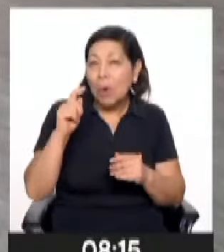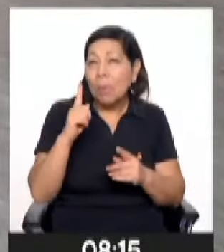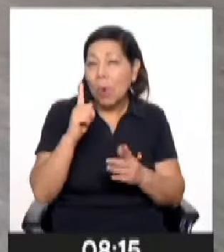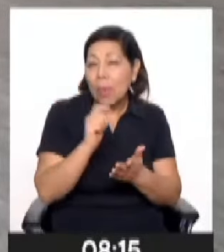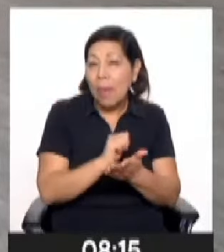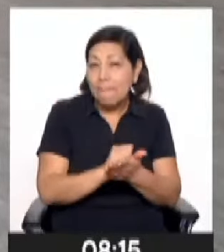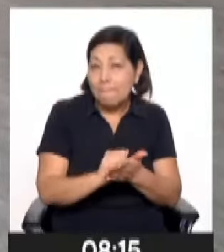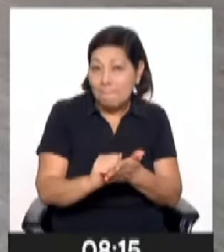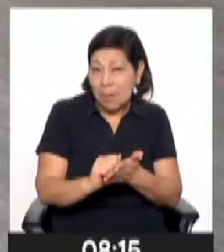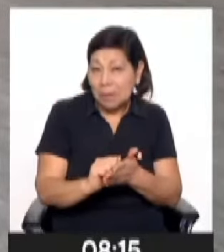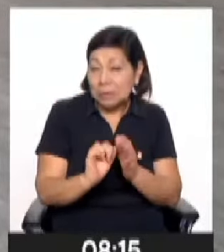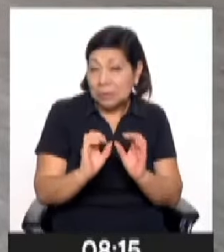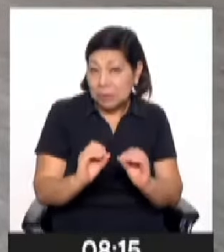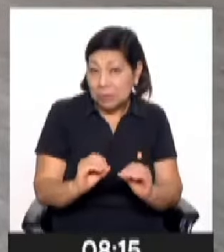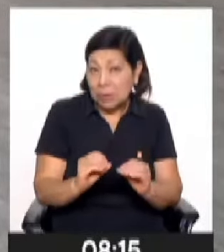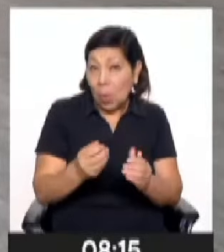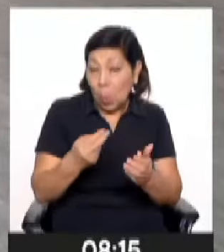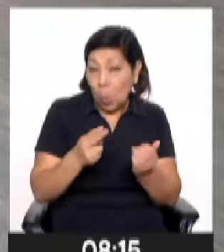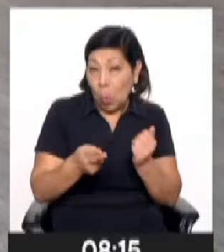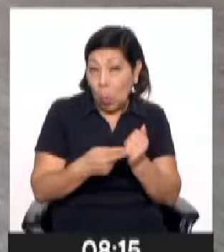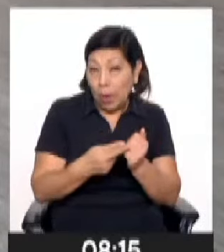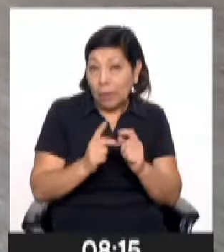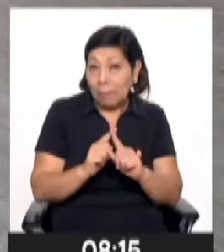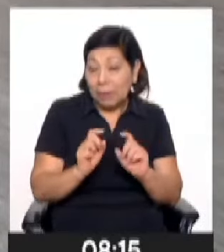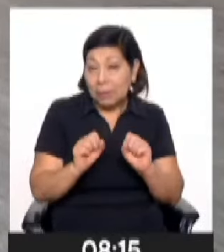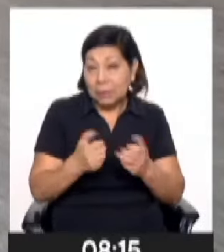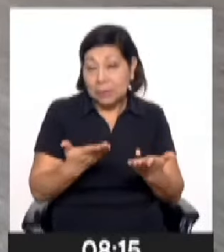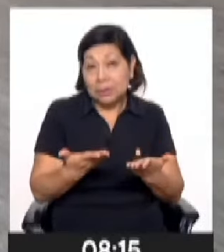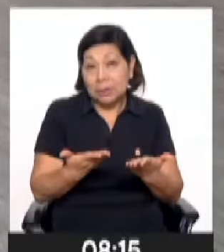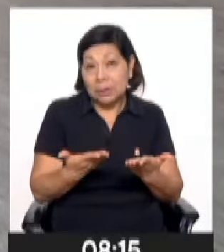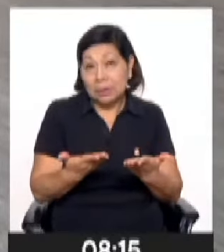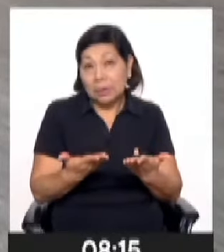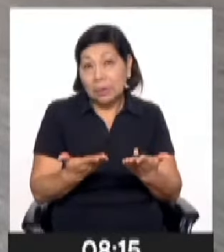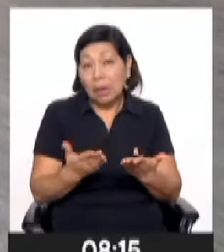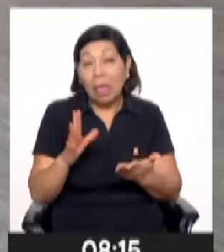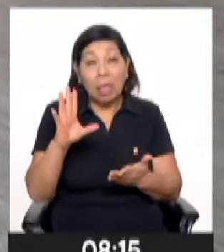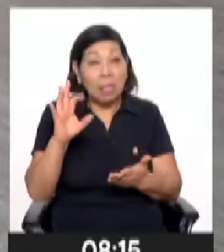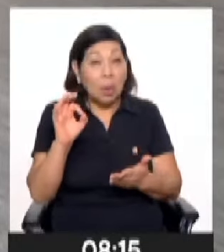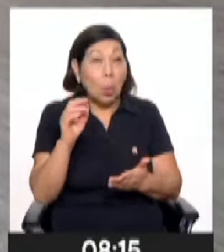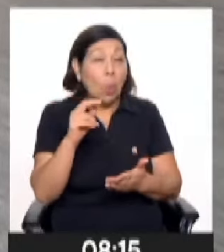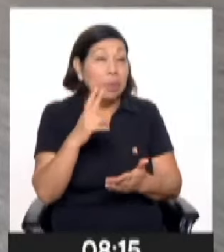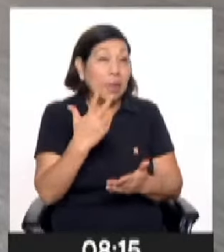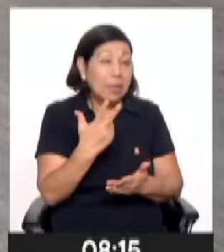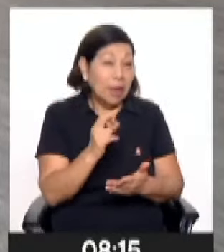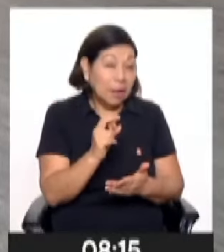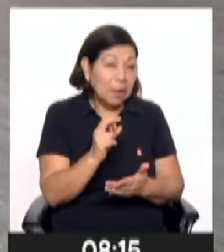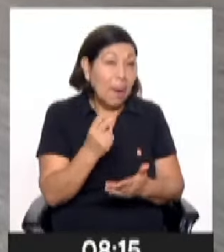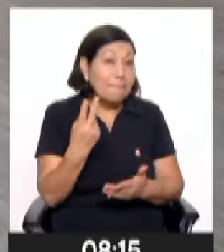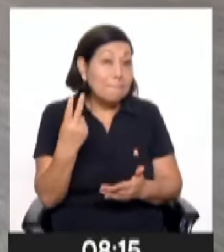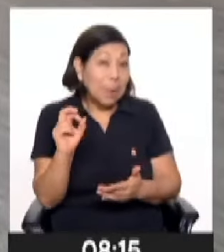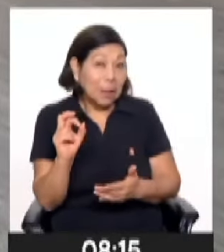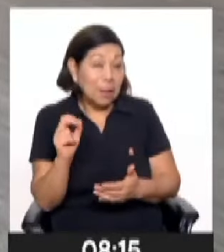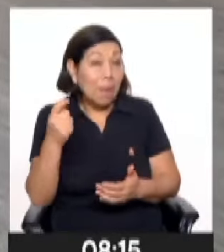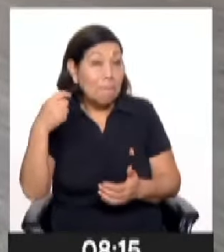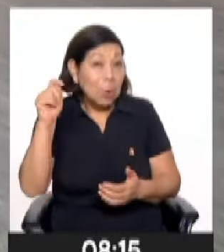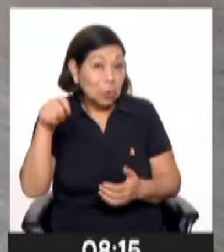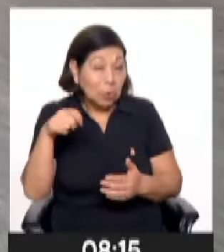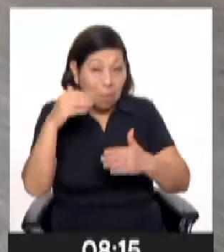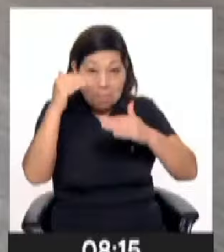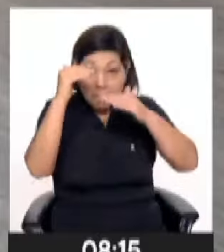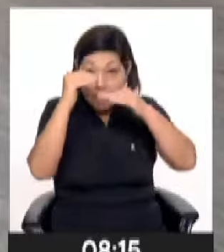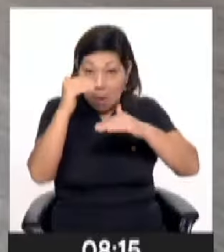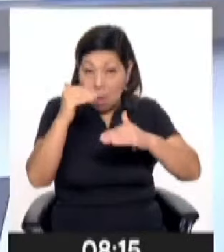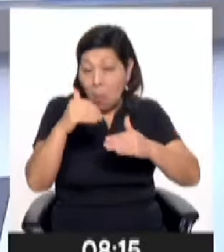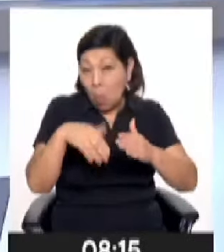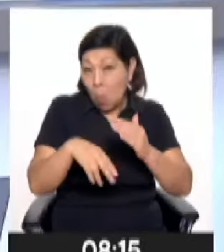cada mes, ¿existe un método de ahorro ideal? Porque también existe, por ejemplo, el esquema 50-30-20, ¿no? Donde el 20% sería el tema